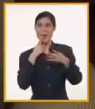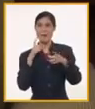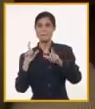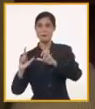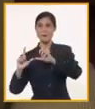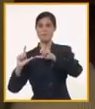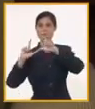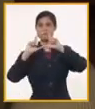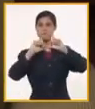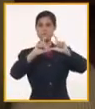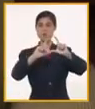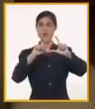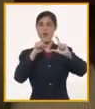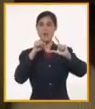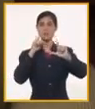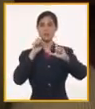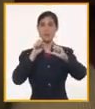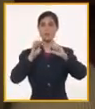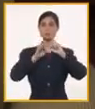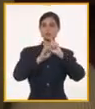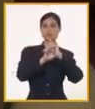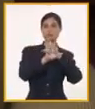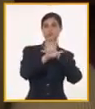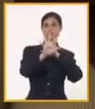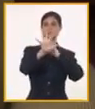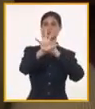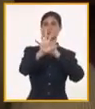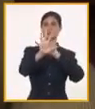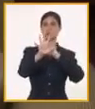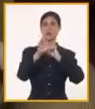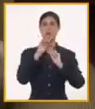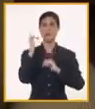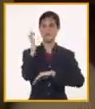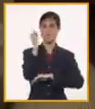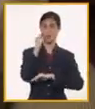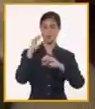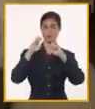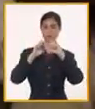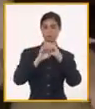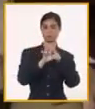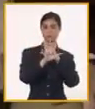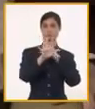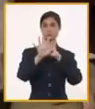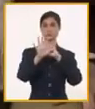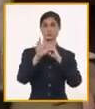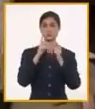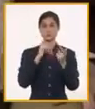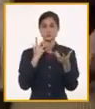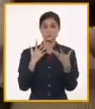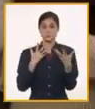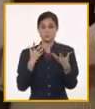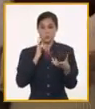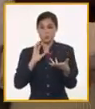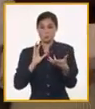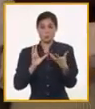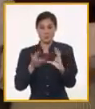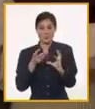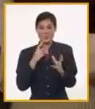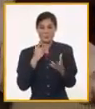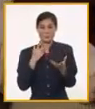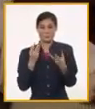que proyectara eso en el cine, parara la película y proyectara eso. Bueno, aquello no funcionó.